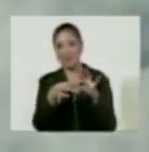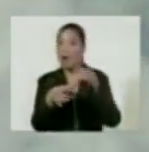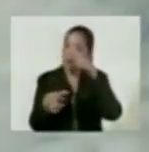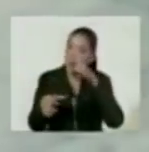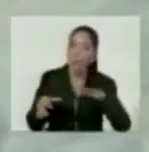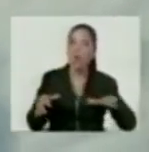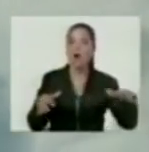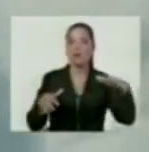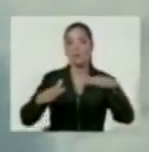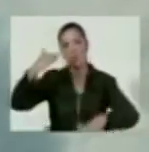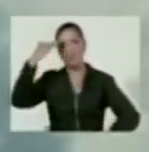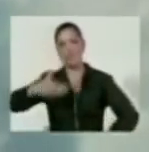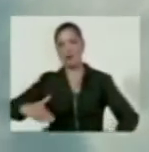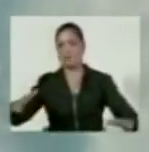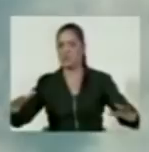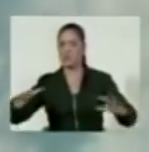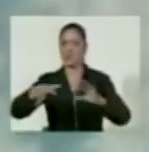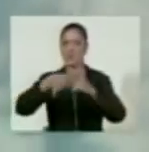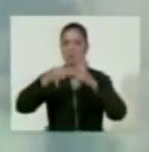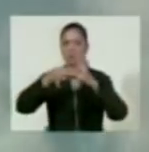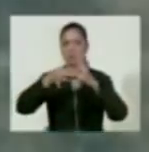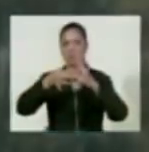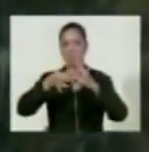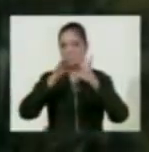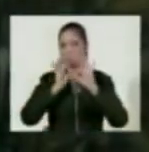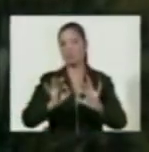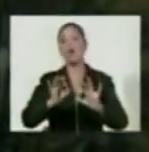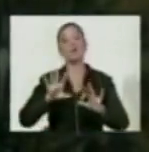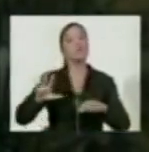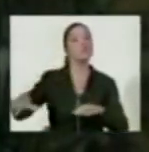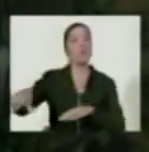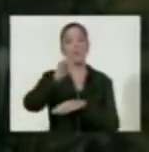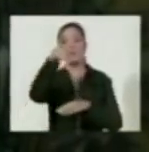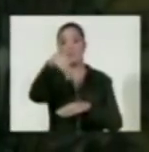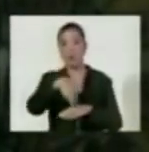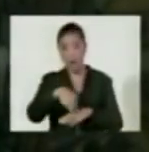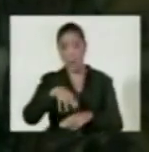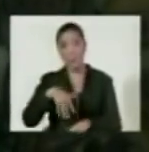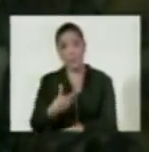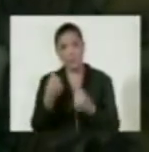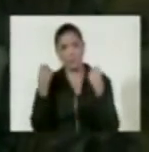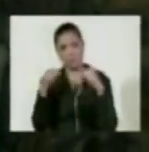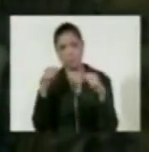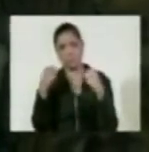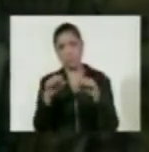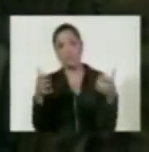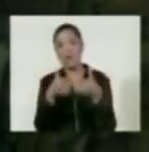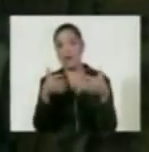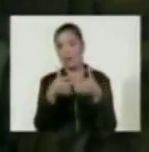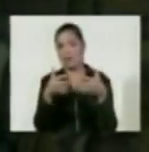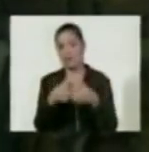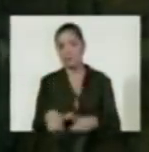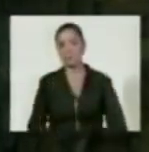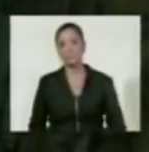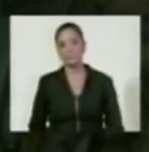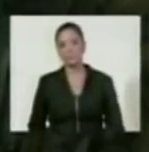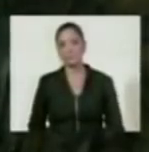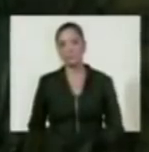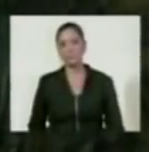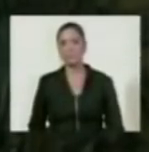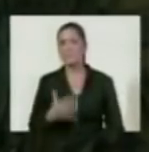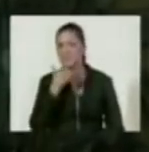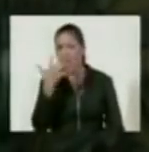fuerza armada y todos los elementos del poder nacional para el ejercicio de la guerra, mi comandante. Si alguien tiene